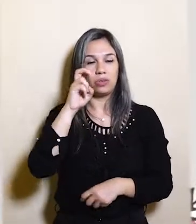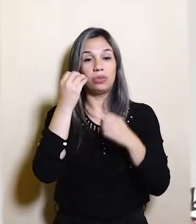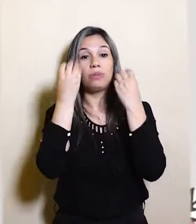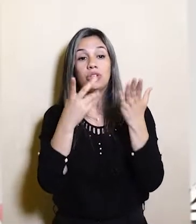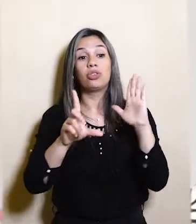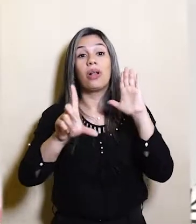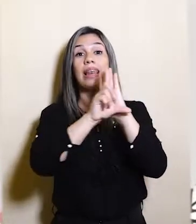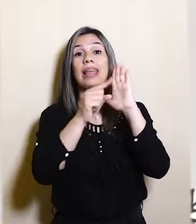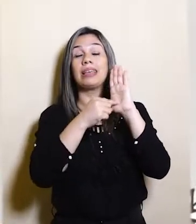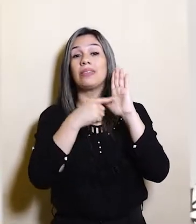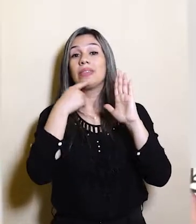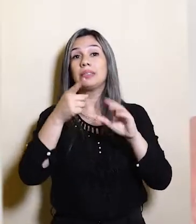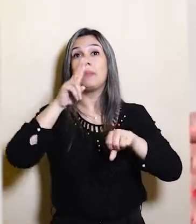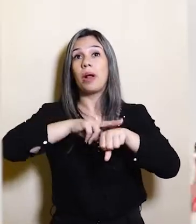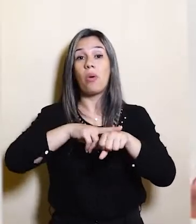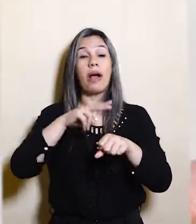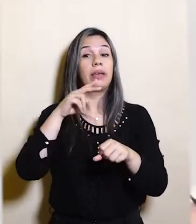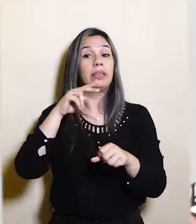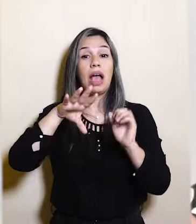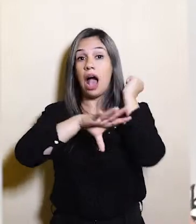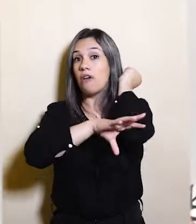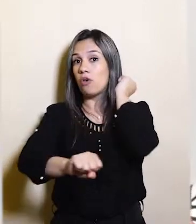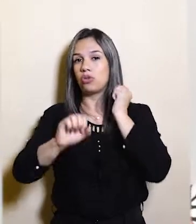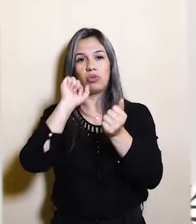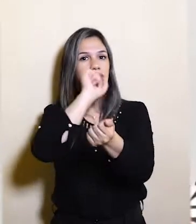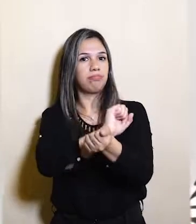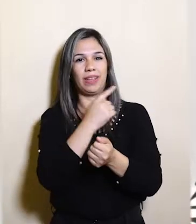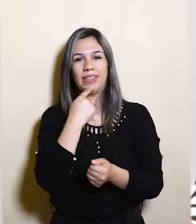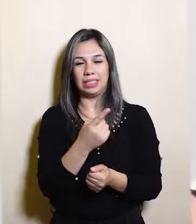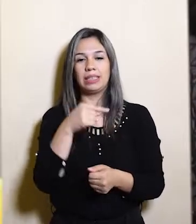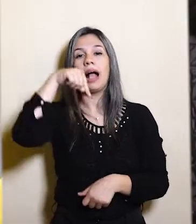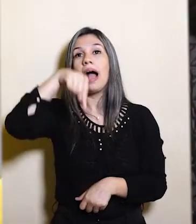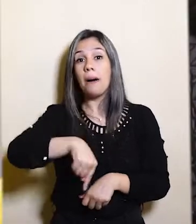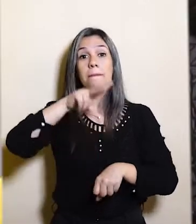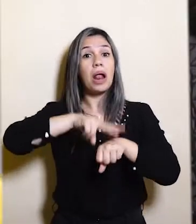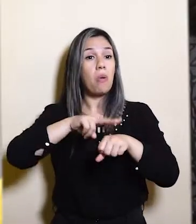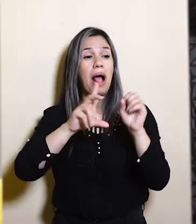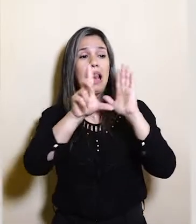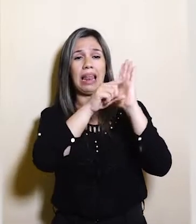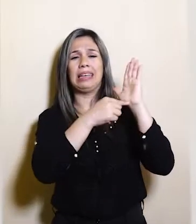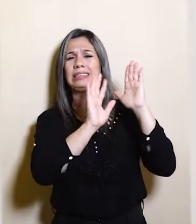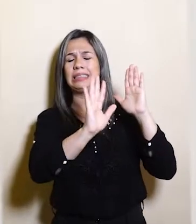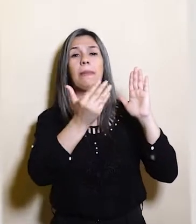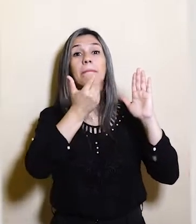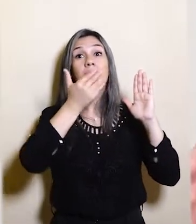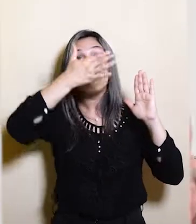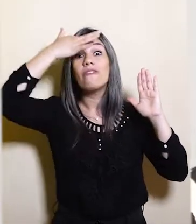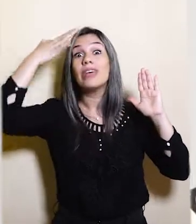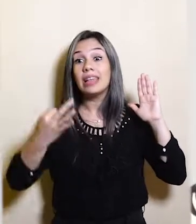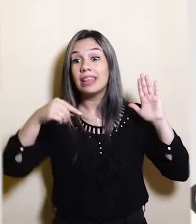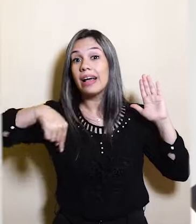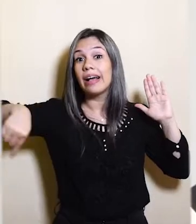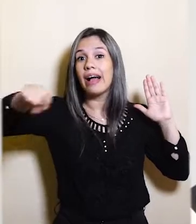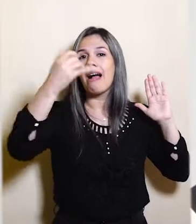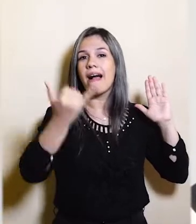o las penalidades que existan. El aborto es una realidad en Paraguay, y cuando uno plantea cómo evitar llegar